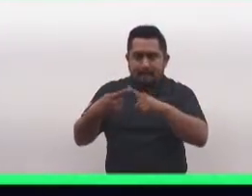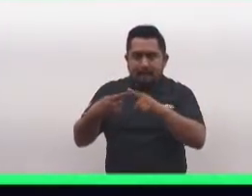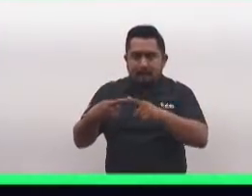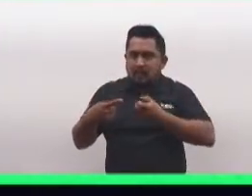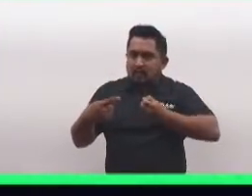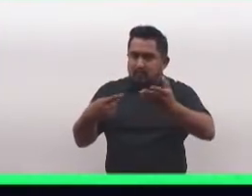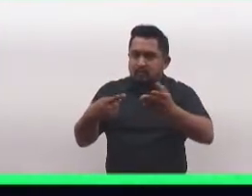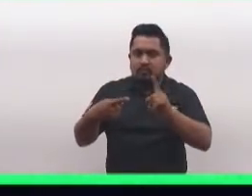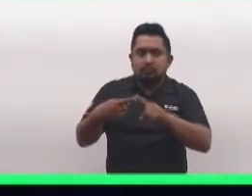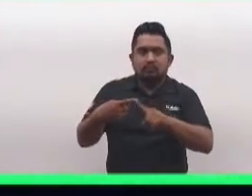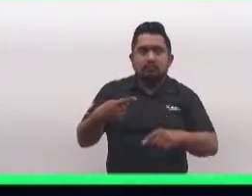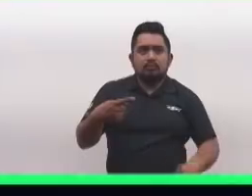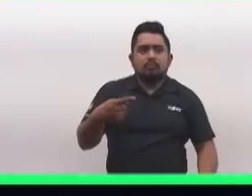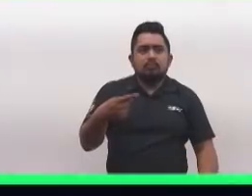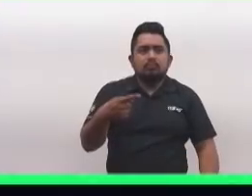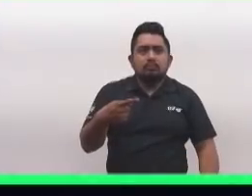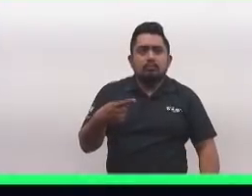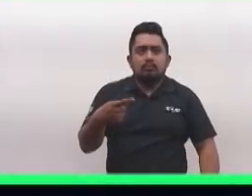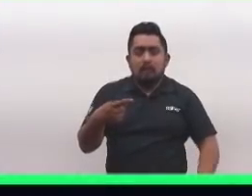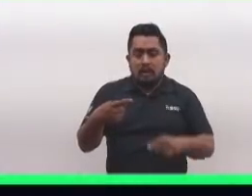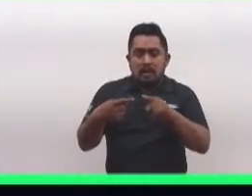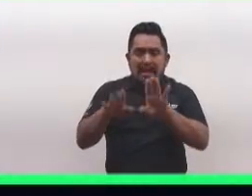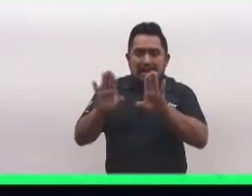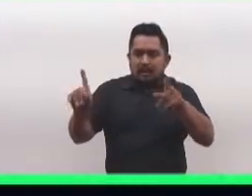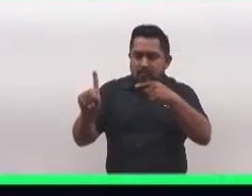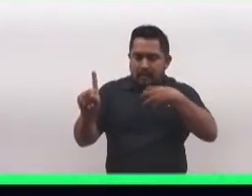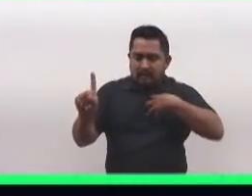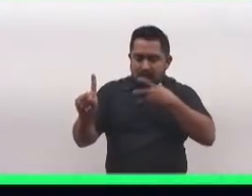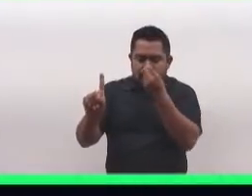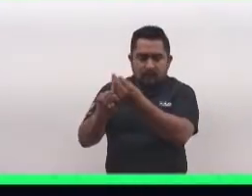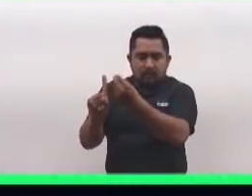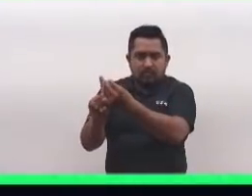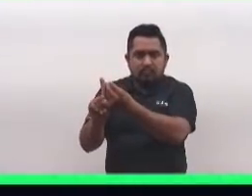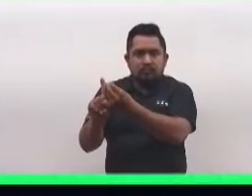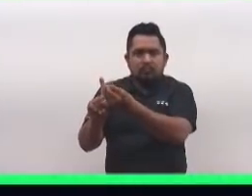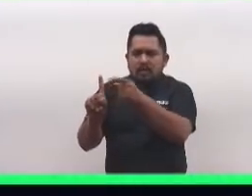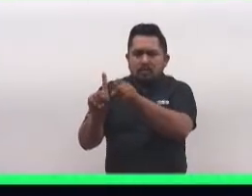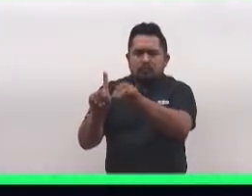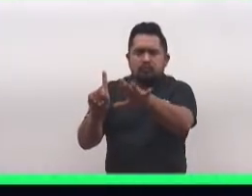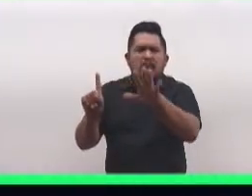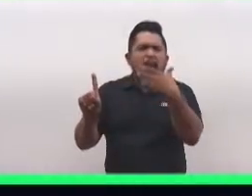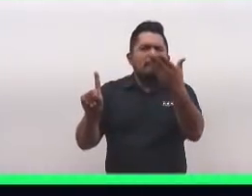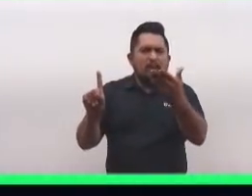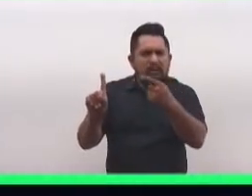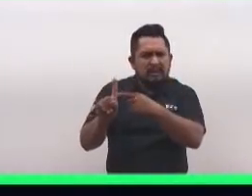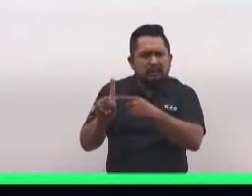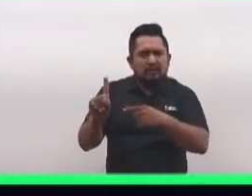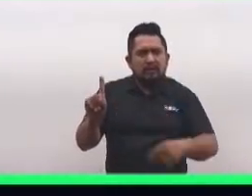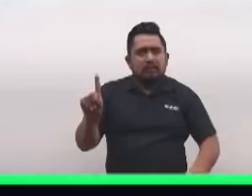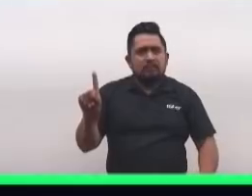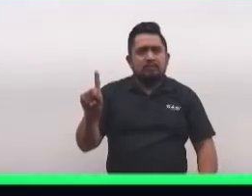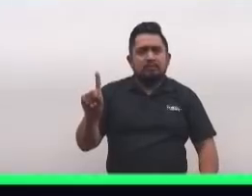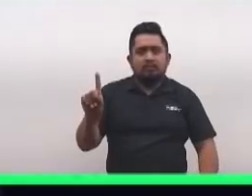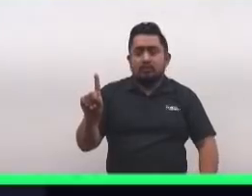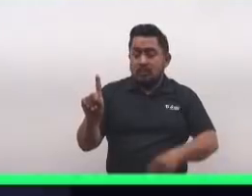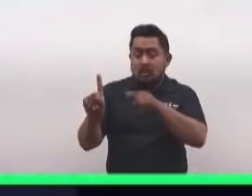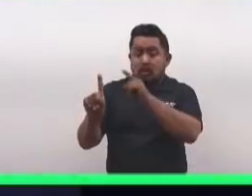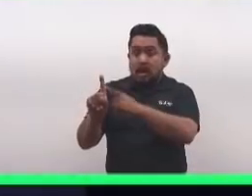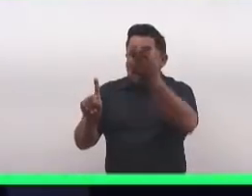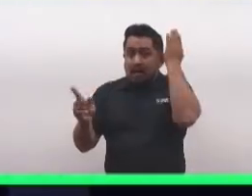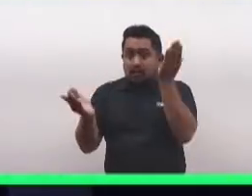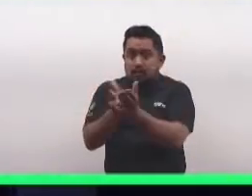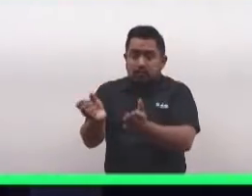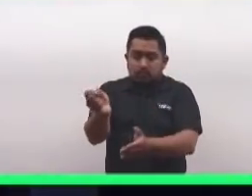fuerte en él estaba la vida porque lo dice porque a lo largo de todo el antiguo testamento